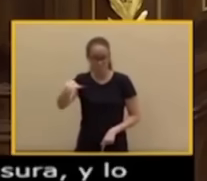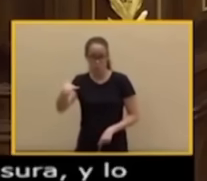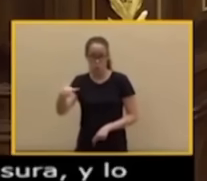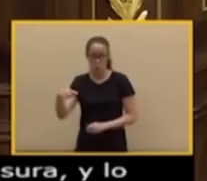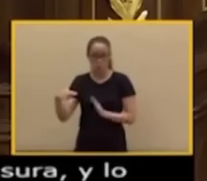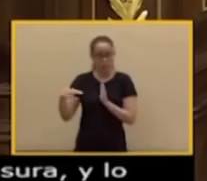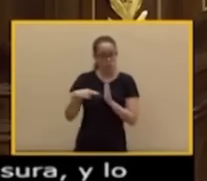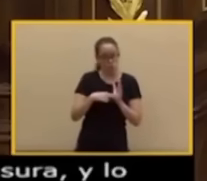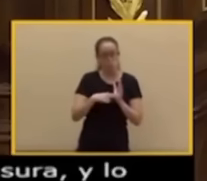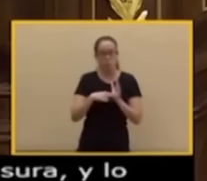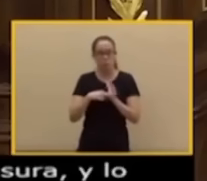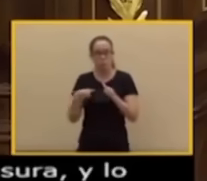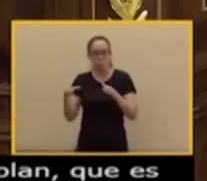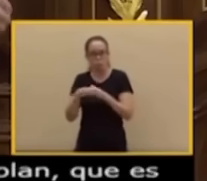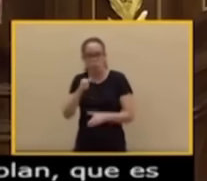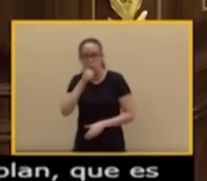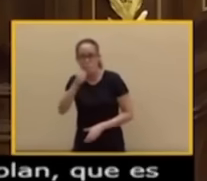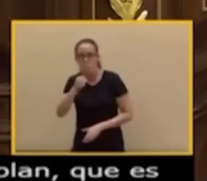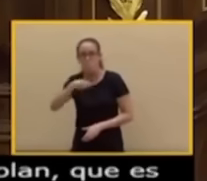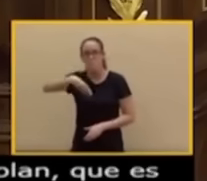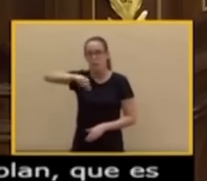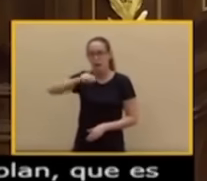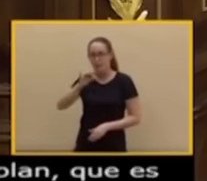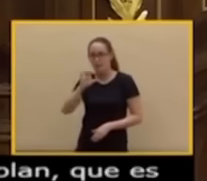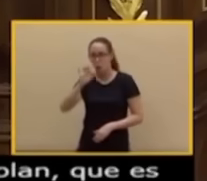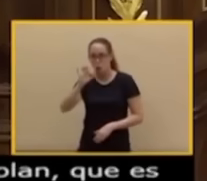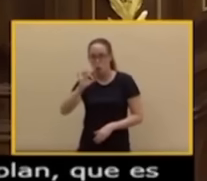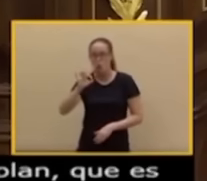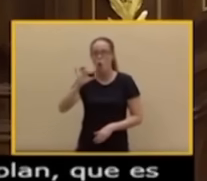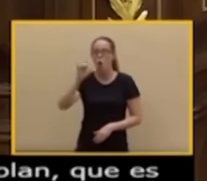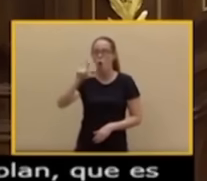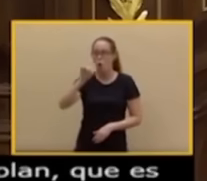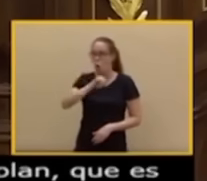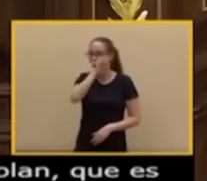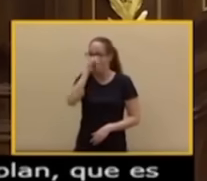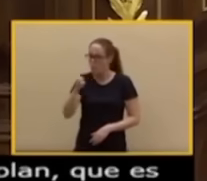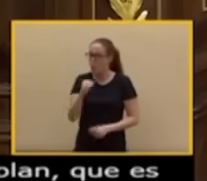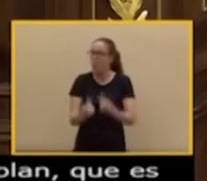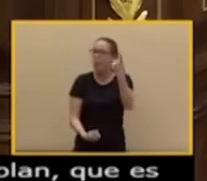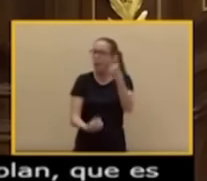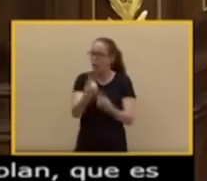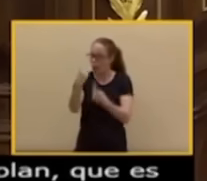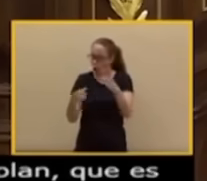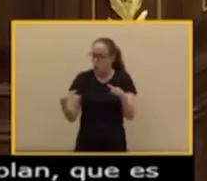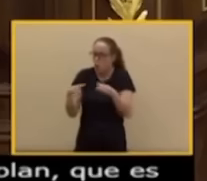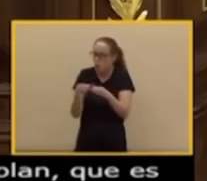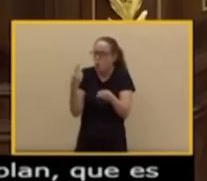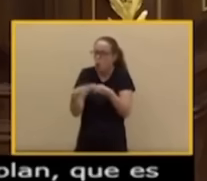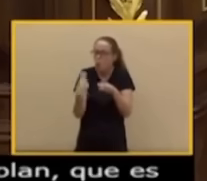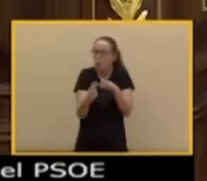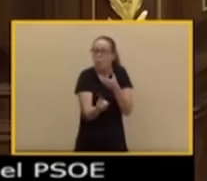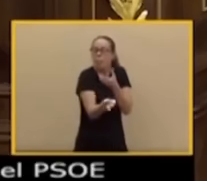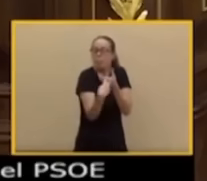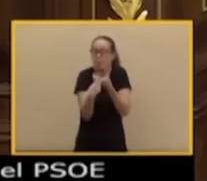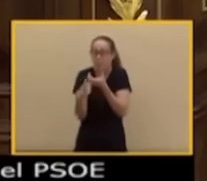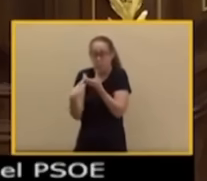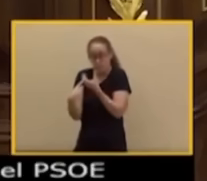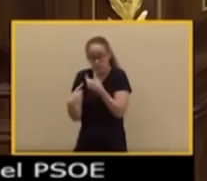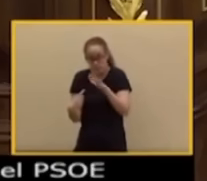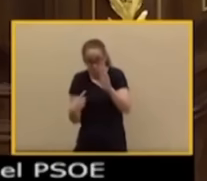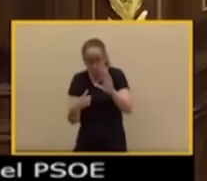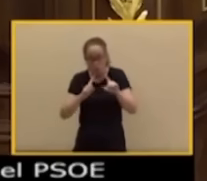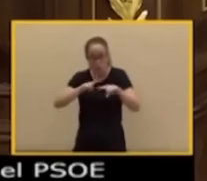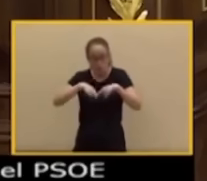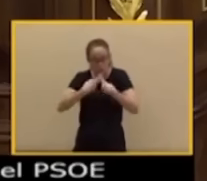López, para Rosa María Mateo, para los enchufados de su partido. Pero es un mal plan para las familias españolas. Tranquilos, que me quedan